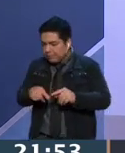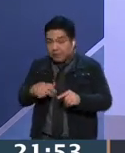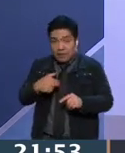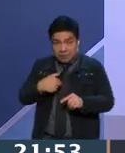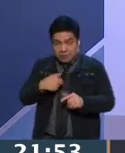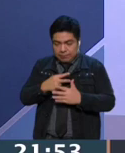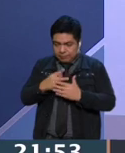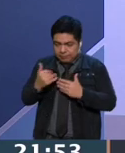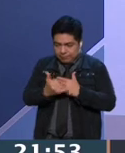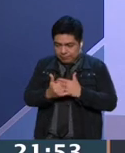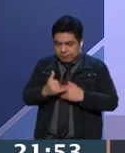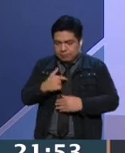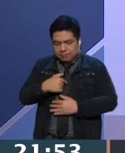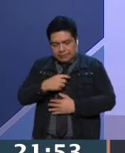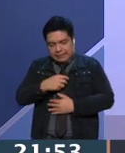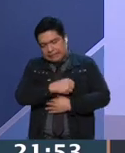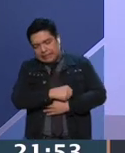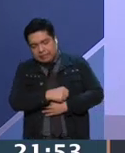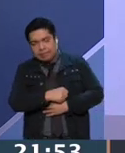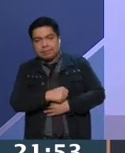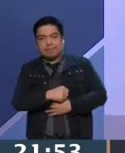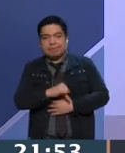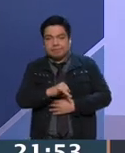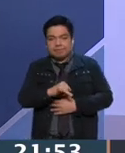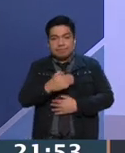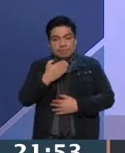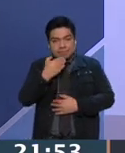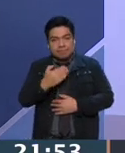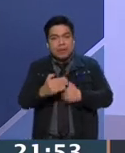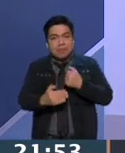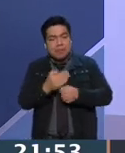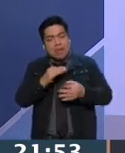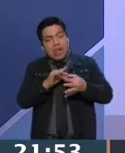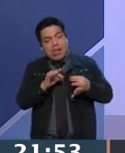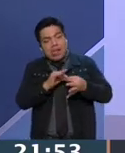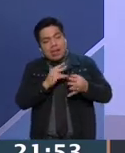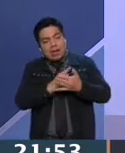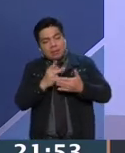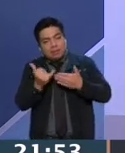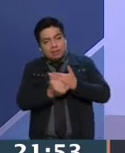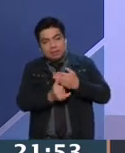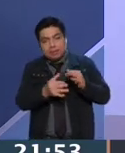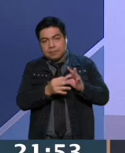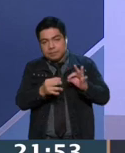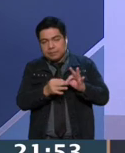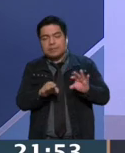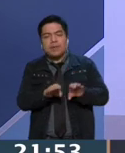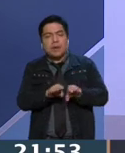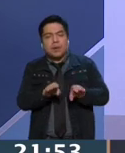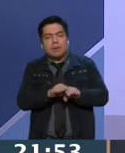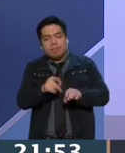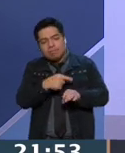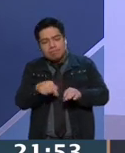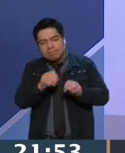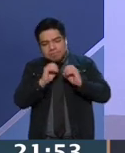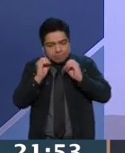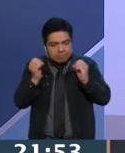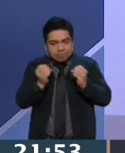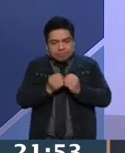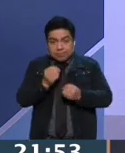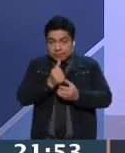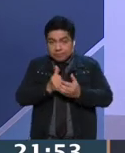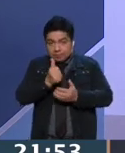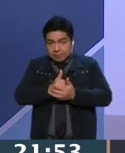encanta. Y hoy traigo una doble intención, no solo de contarles de este proyecto, que creo que es un ejemplo organizativo en la Ciudad